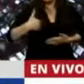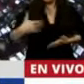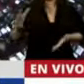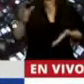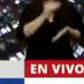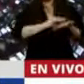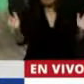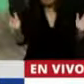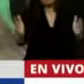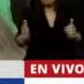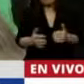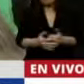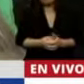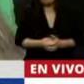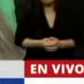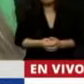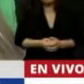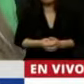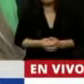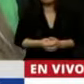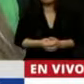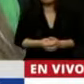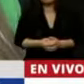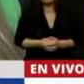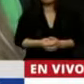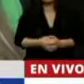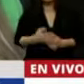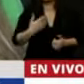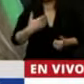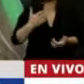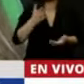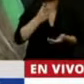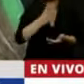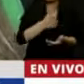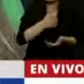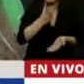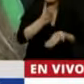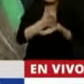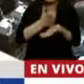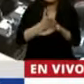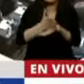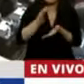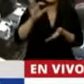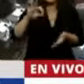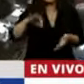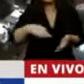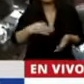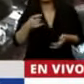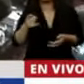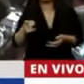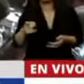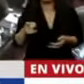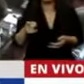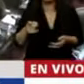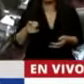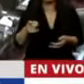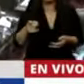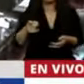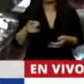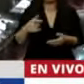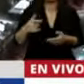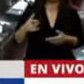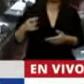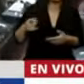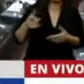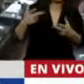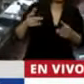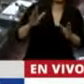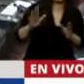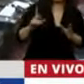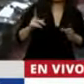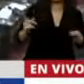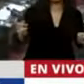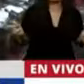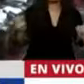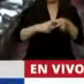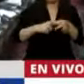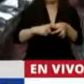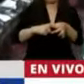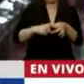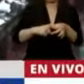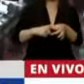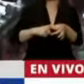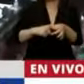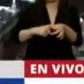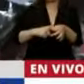diputada nacional. El derecho a la vida no lo podemos negar. Hay vida a partir de la